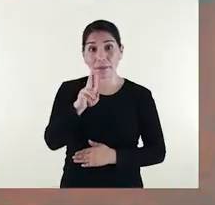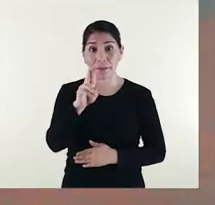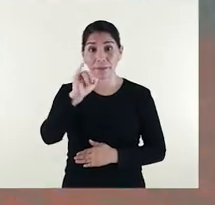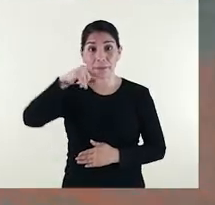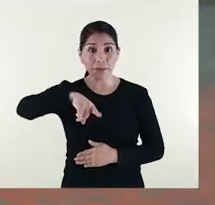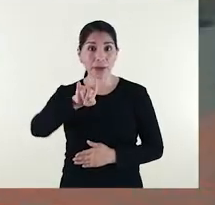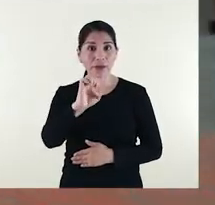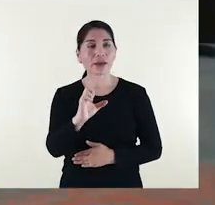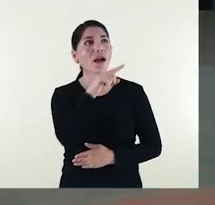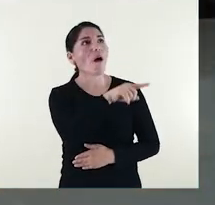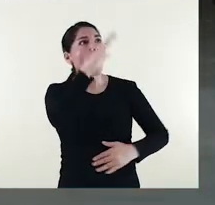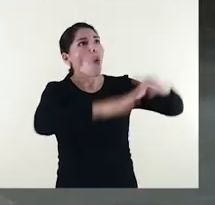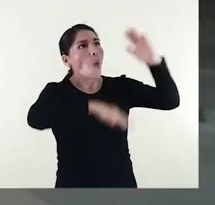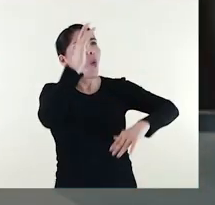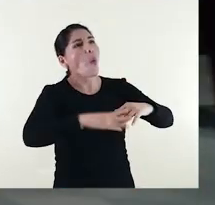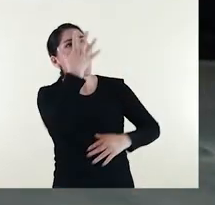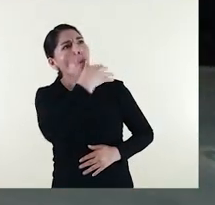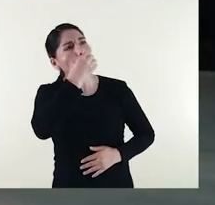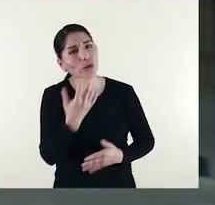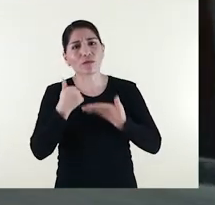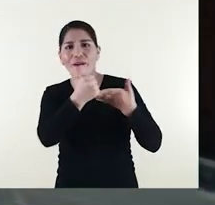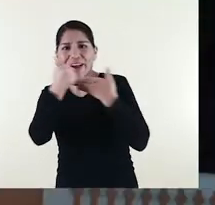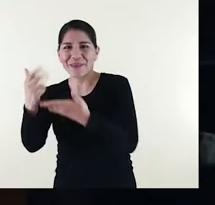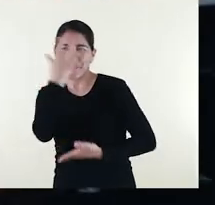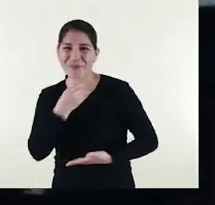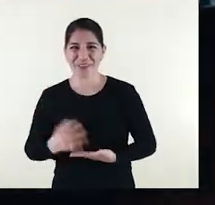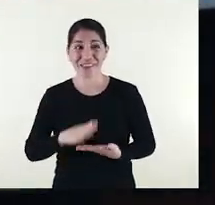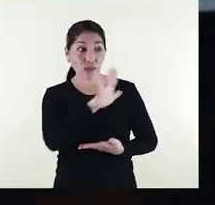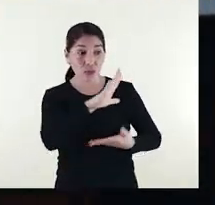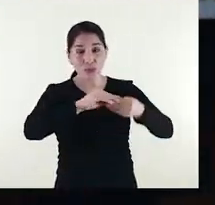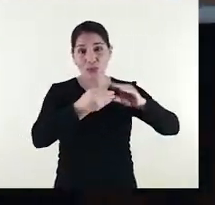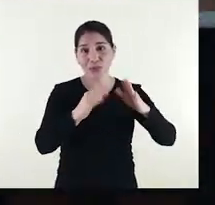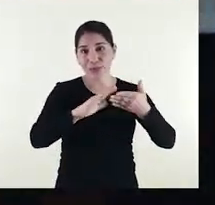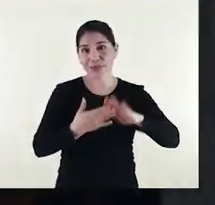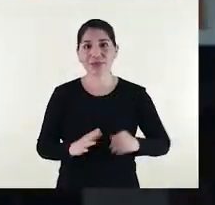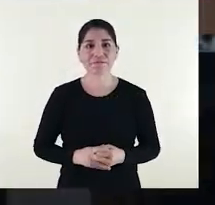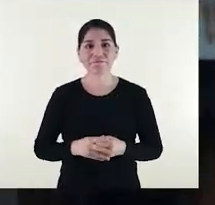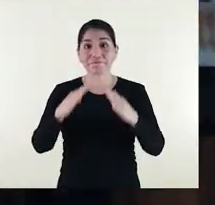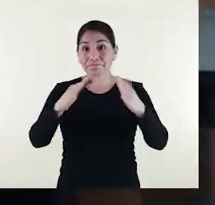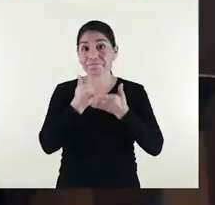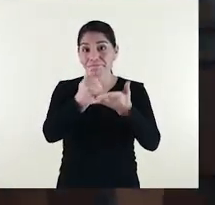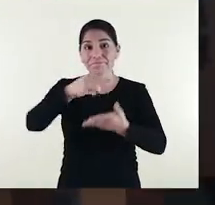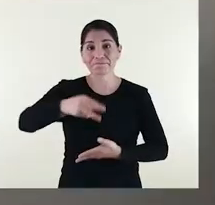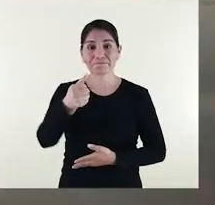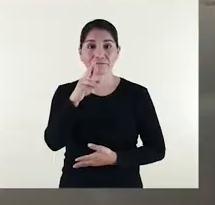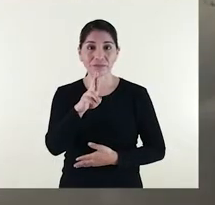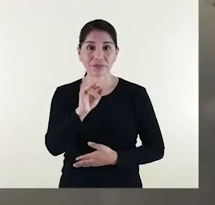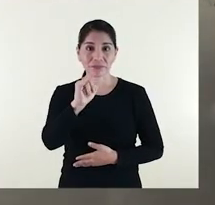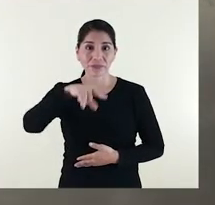El Hospicio Manrique es un ejemplo de belleza arquitectónica y belleza de la caridad y es patrimonio de la ciudad.